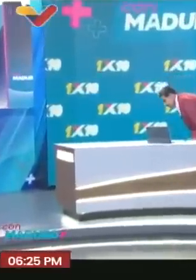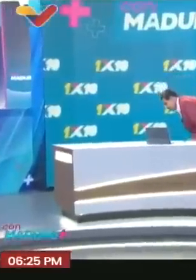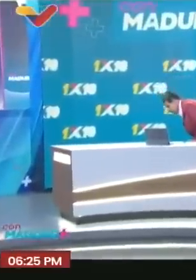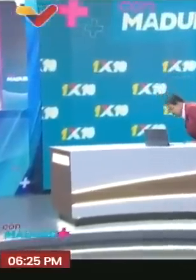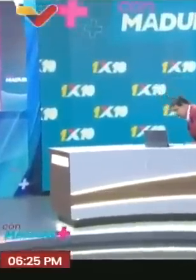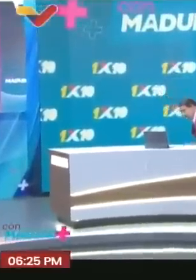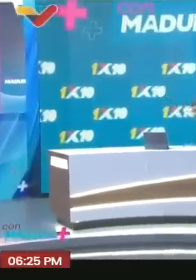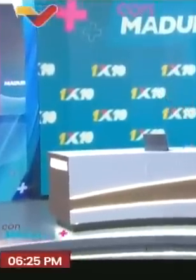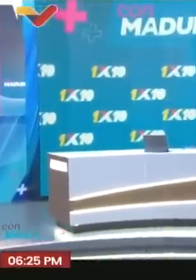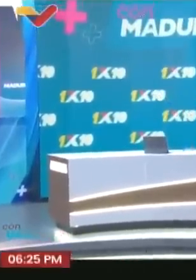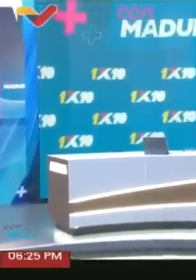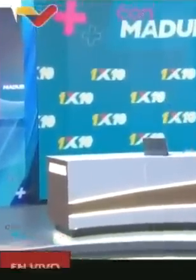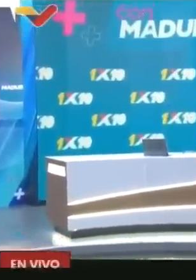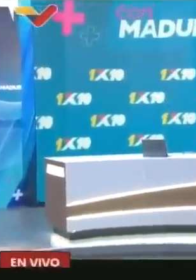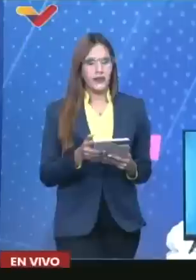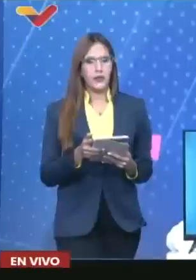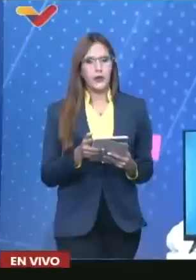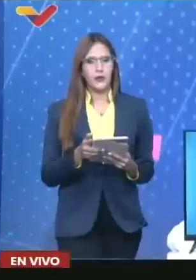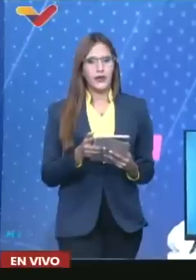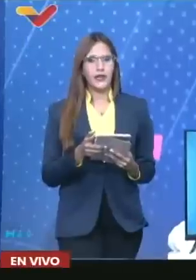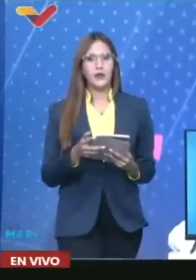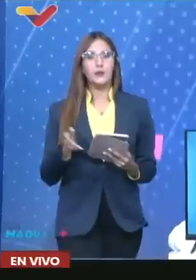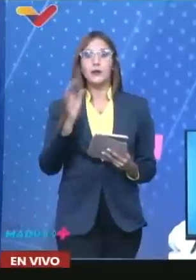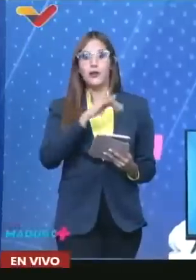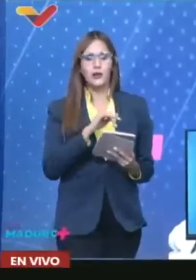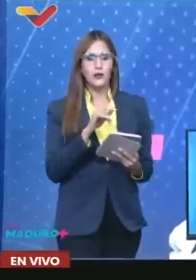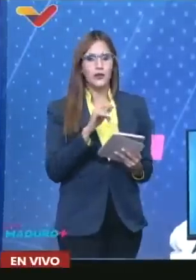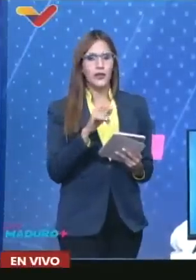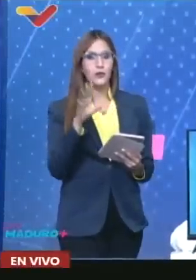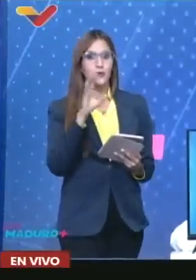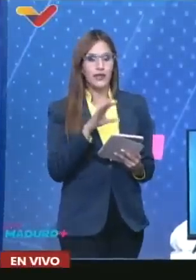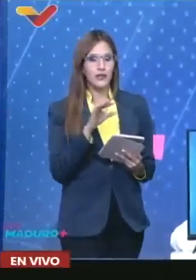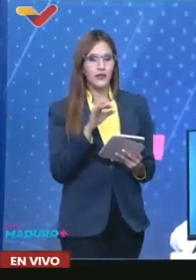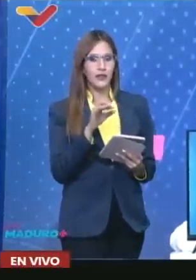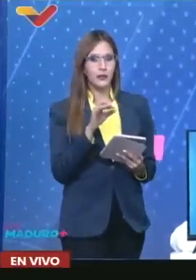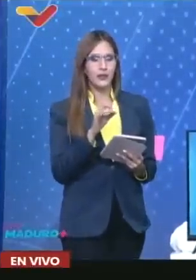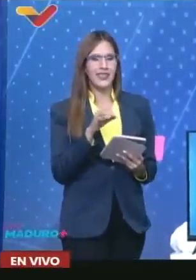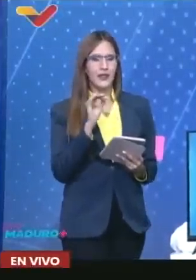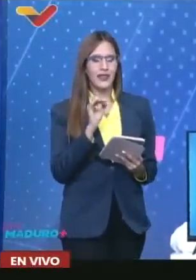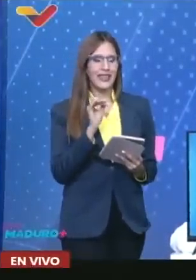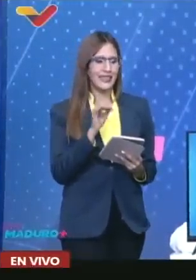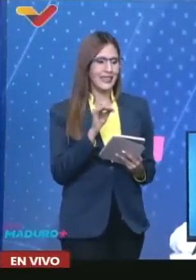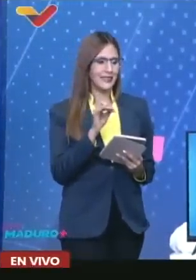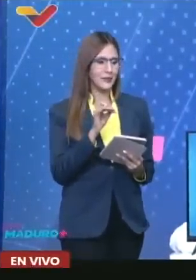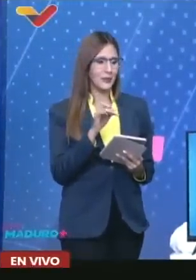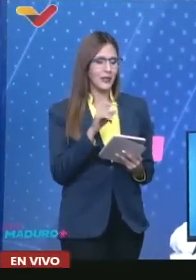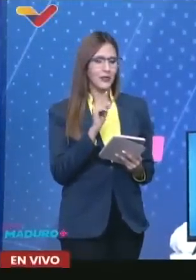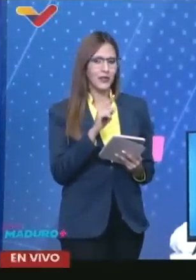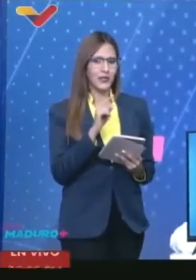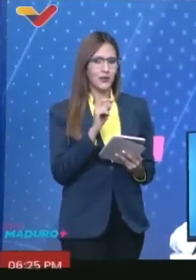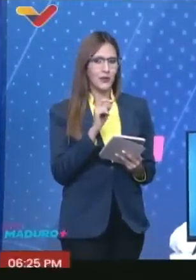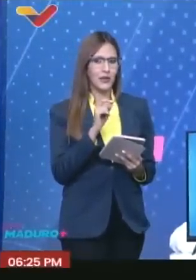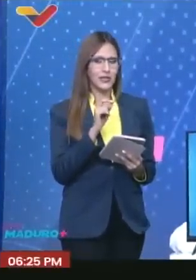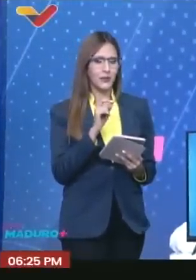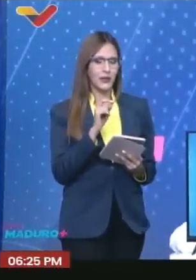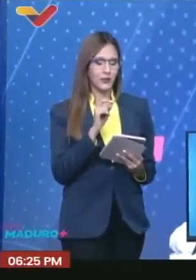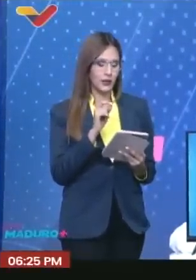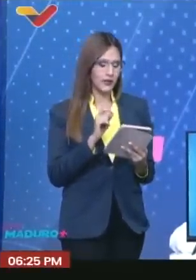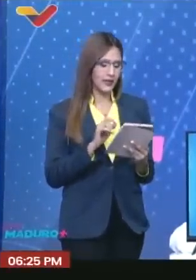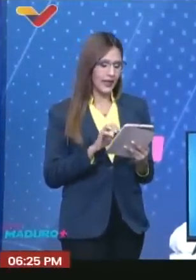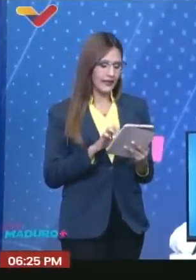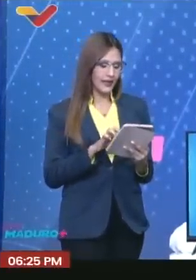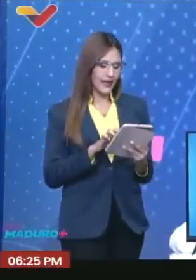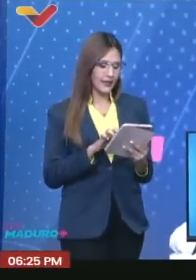más tenemos. Seguimos, presidente, en el 1x10 del buen gobierno. Vamos a conocer un caso que fue reportado en este momento y allí nos vamos a